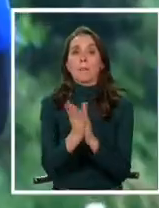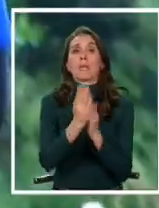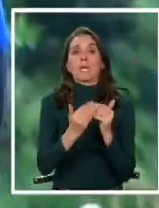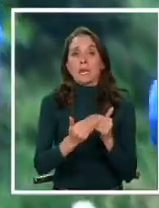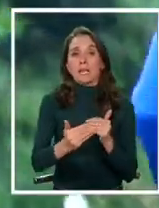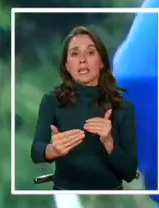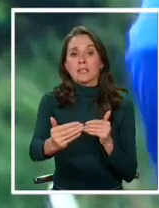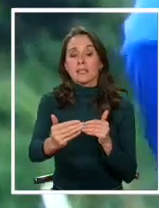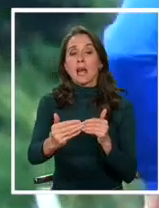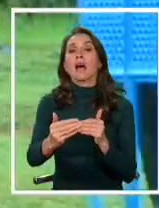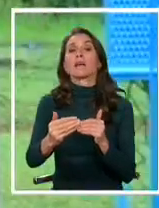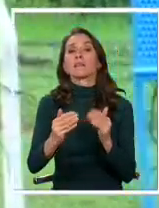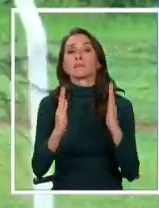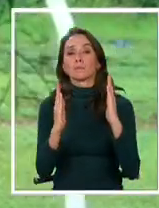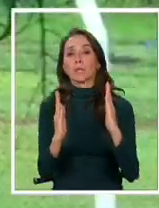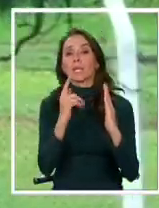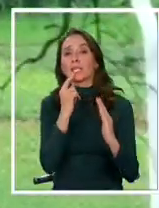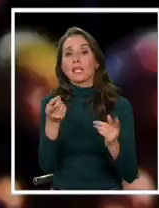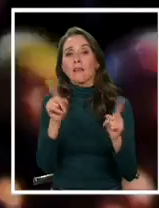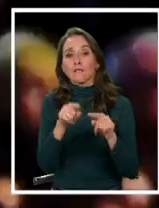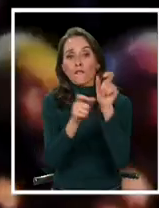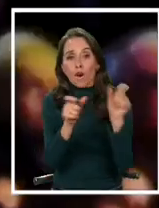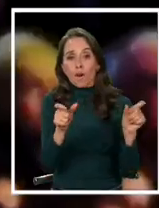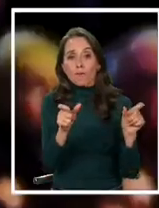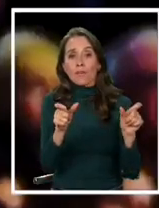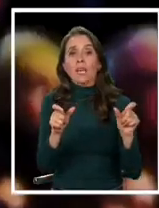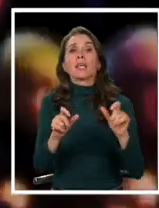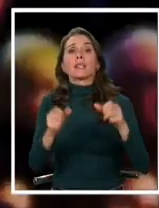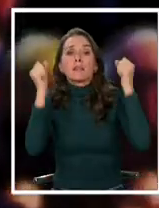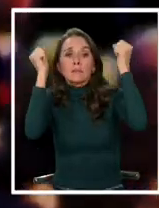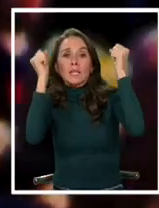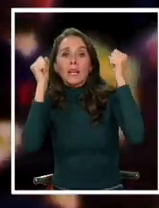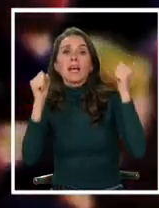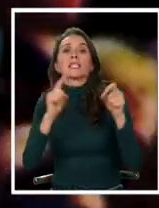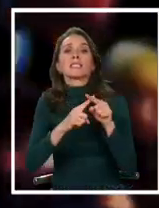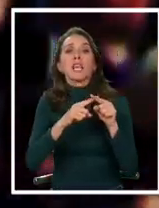periodo donde se busca reencantar a la marea roja